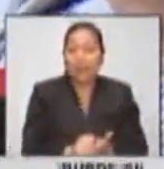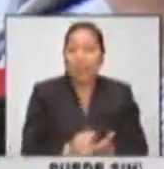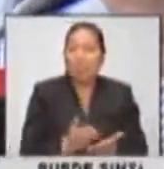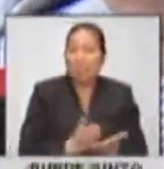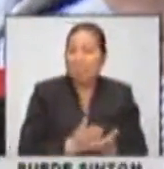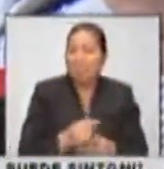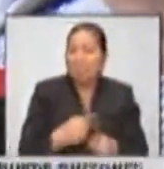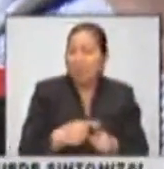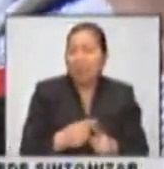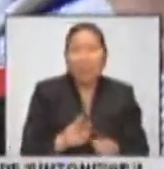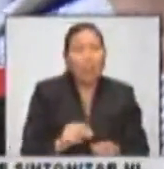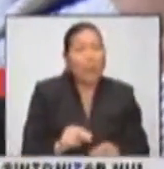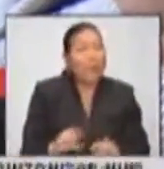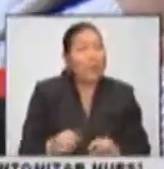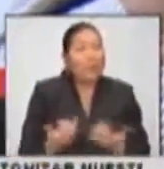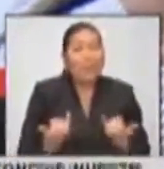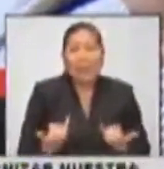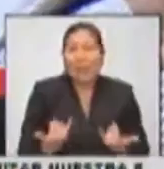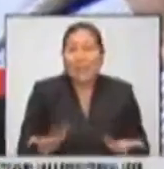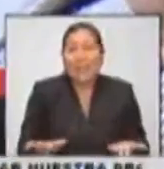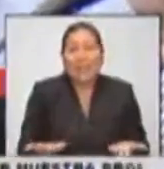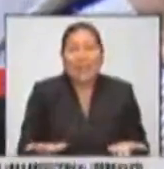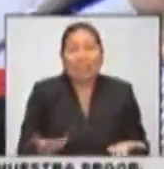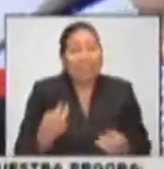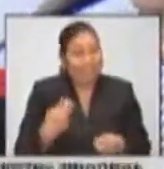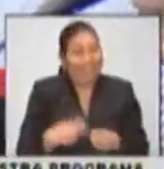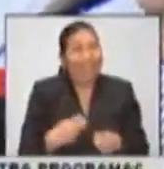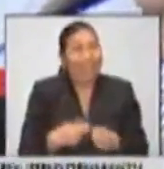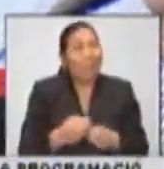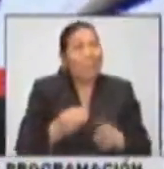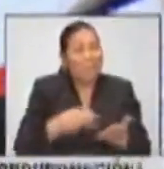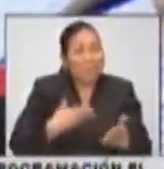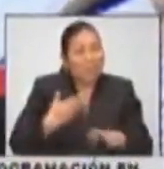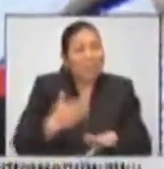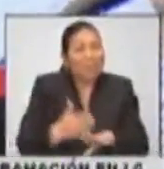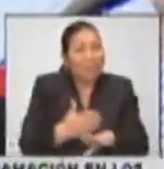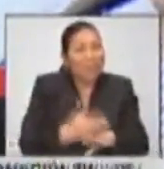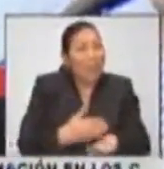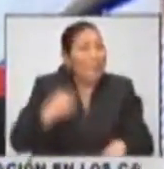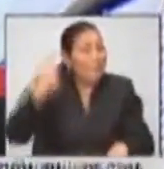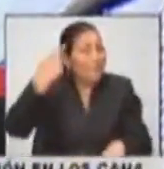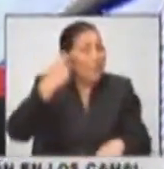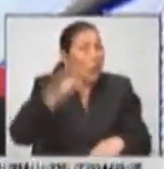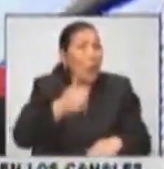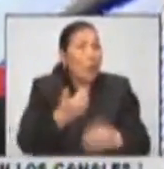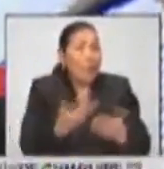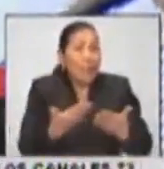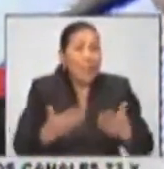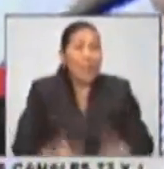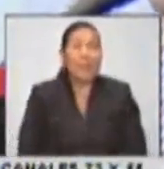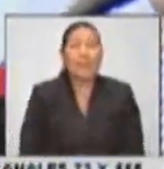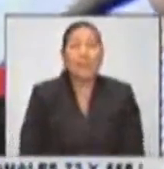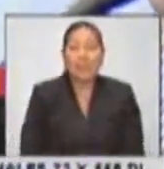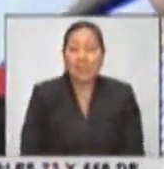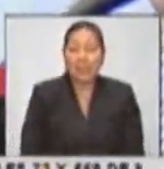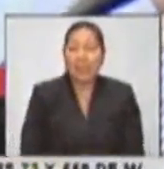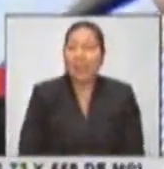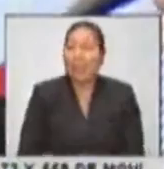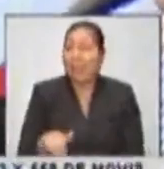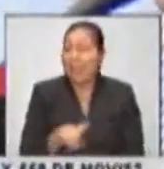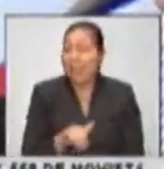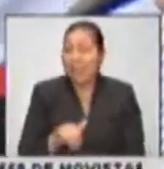intermedias, etcétera. Si no logramos eso, es muy difícil desarrollarnos o pensar de otra manera. De igual